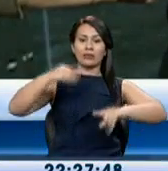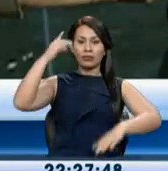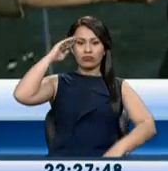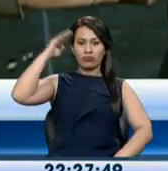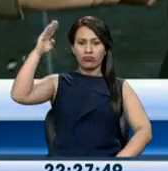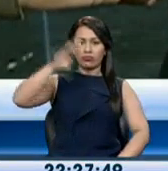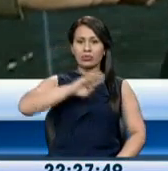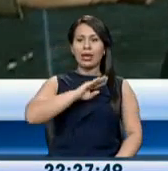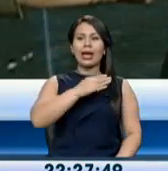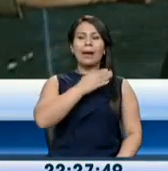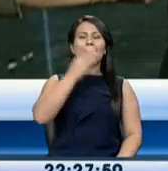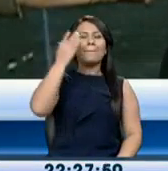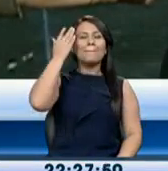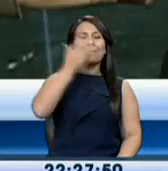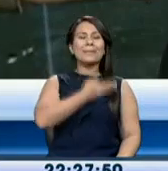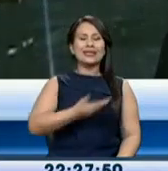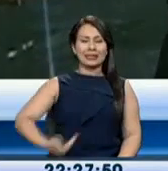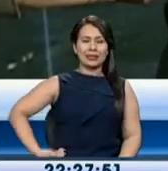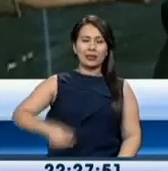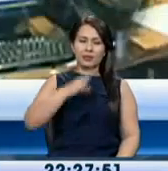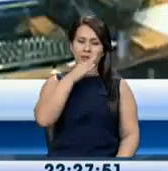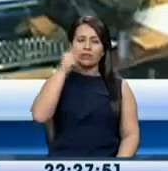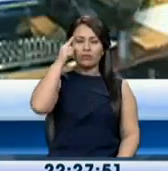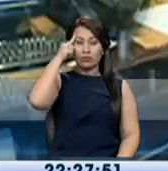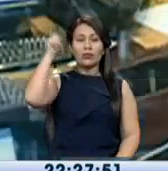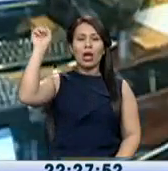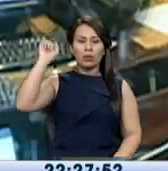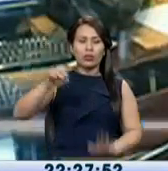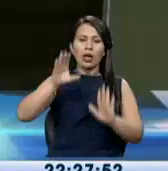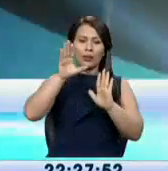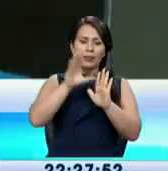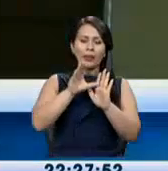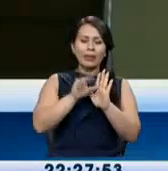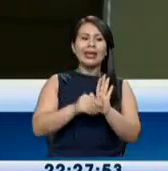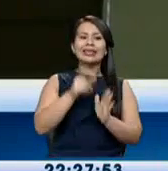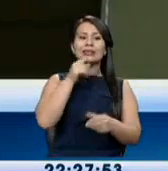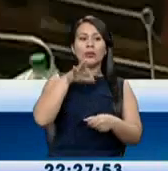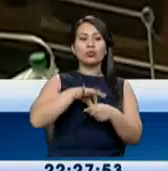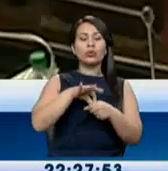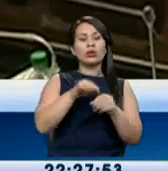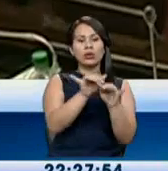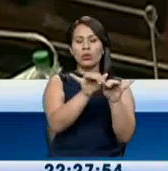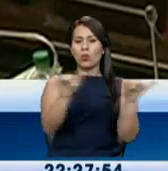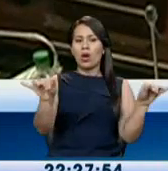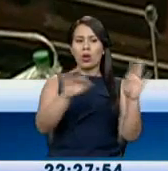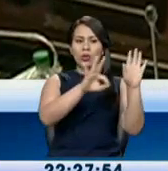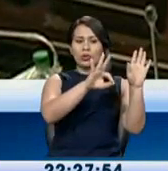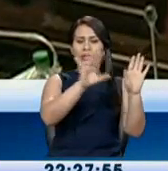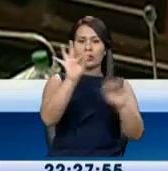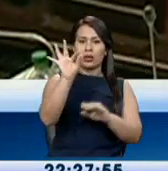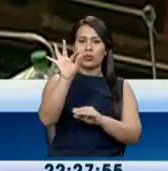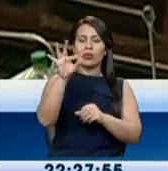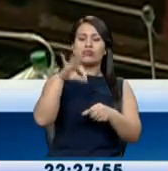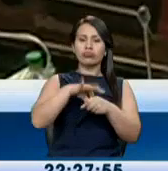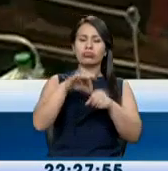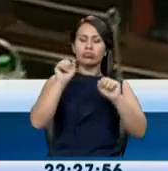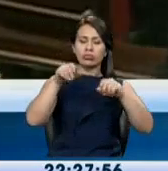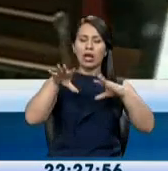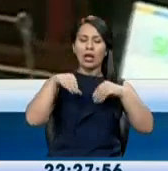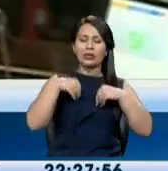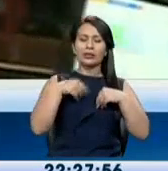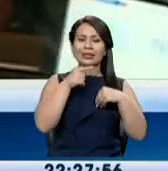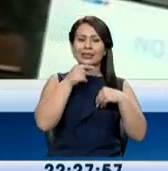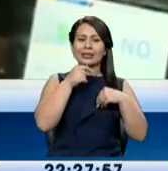de la República, puede ir bajando la base imponible, ¿no? Superado el tema, la votación fue unánime. 89 votos a favor de los que